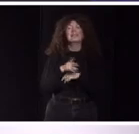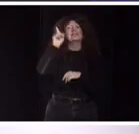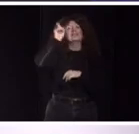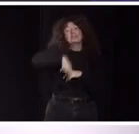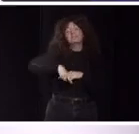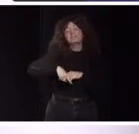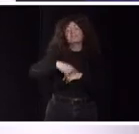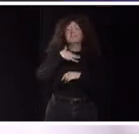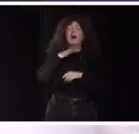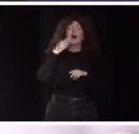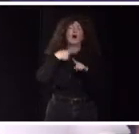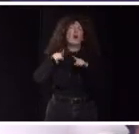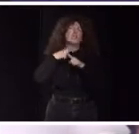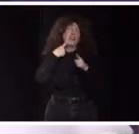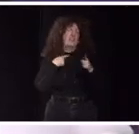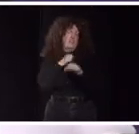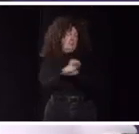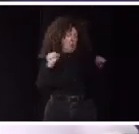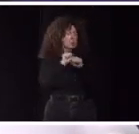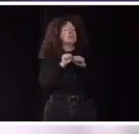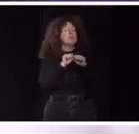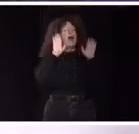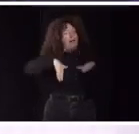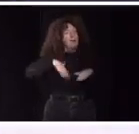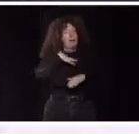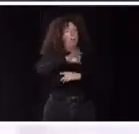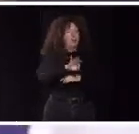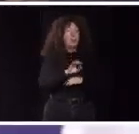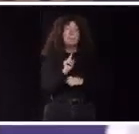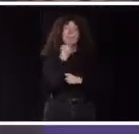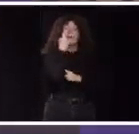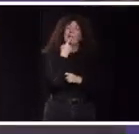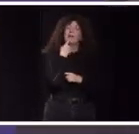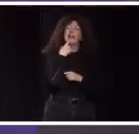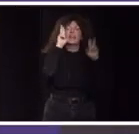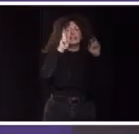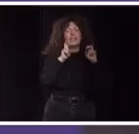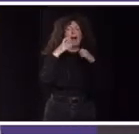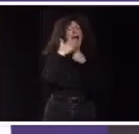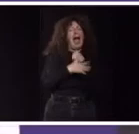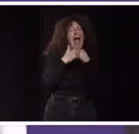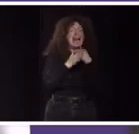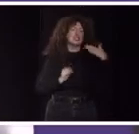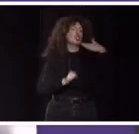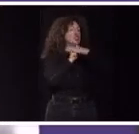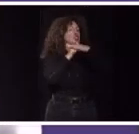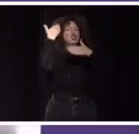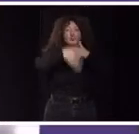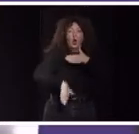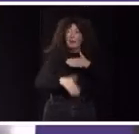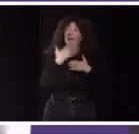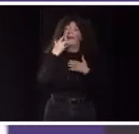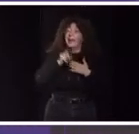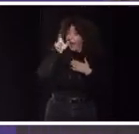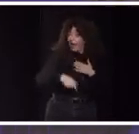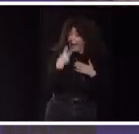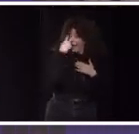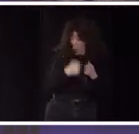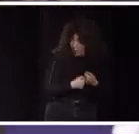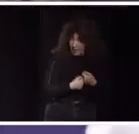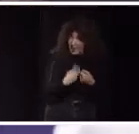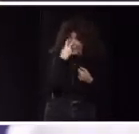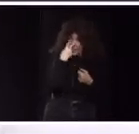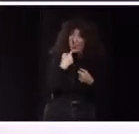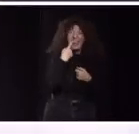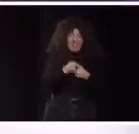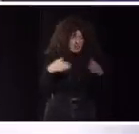posible lo que nos decían que era imposible. La primera vez que se propuso el tope al gas en este país lo hizo Yone Belarra y nos dijeron desde el